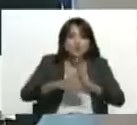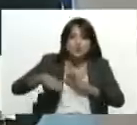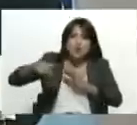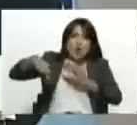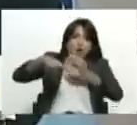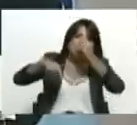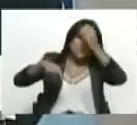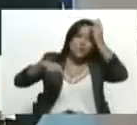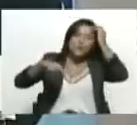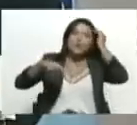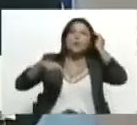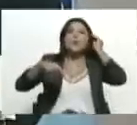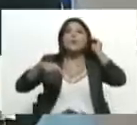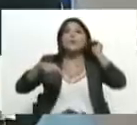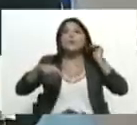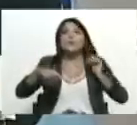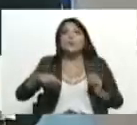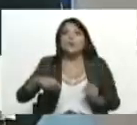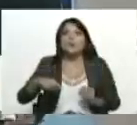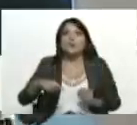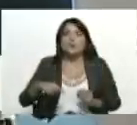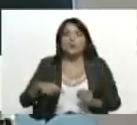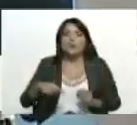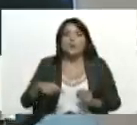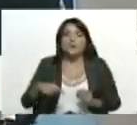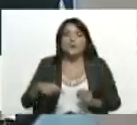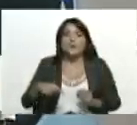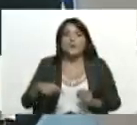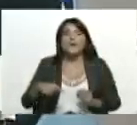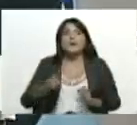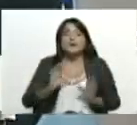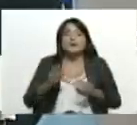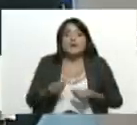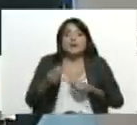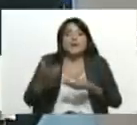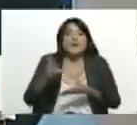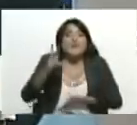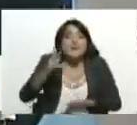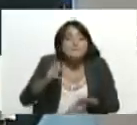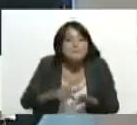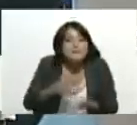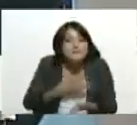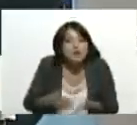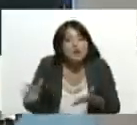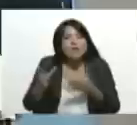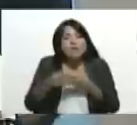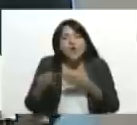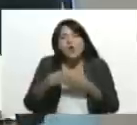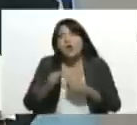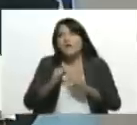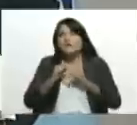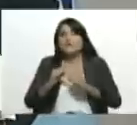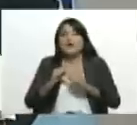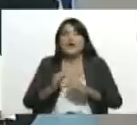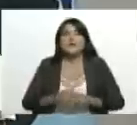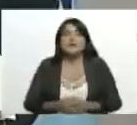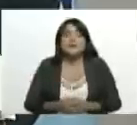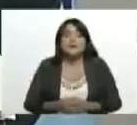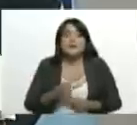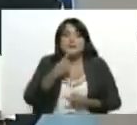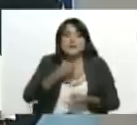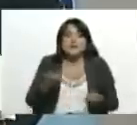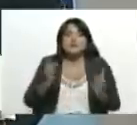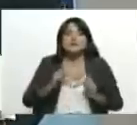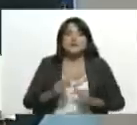a interino a zombie tres mil millones de dólares si ellos dijeron que fue tres